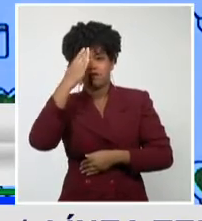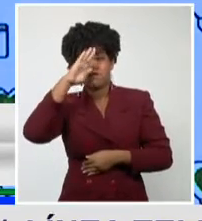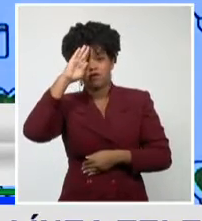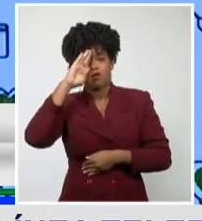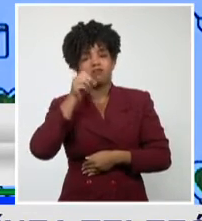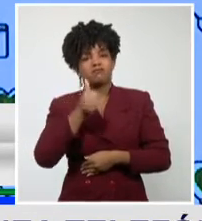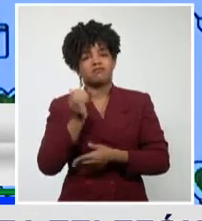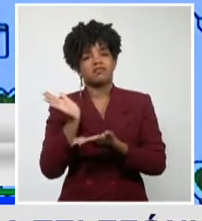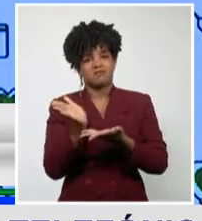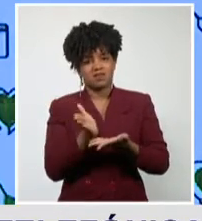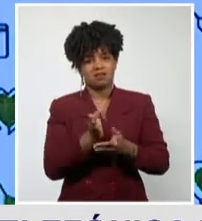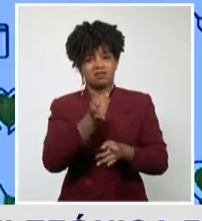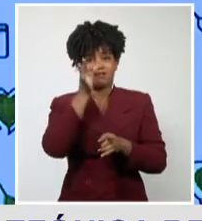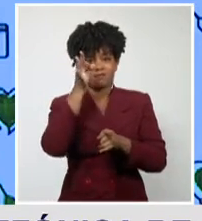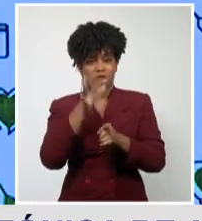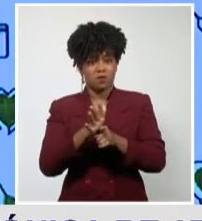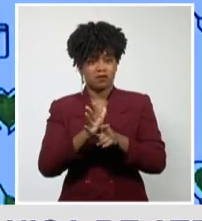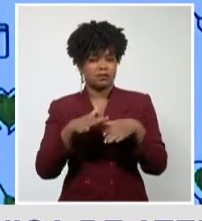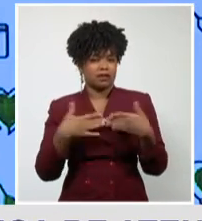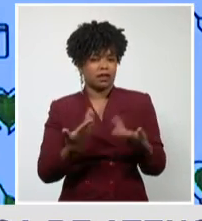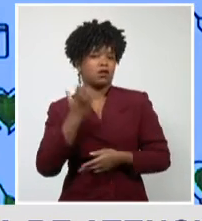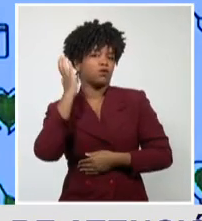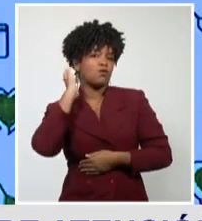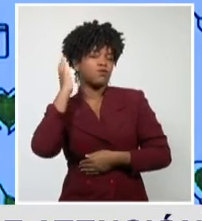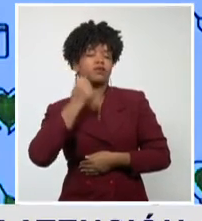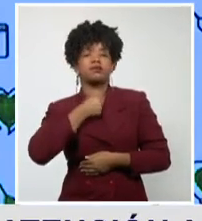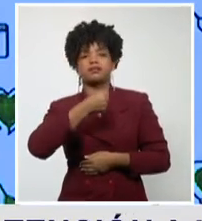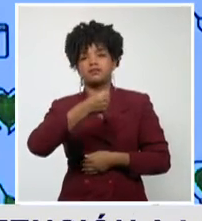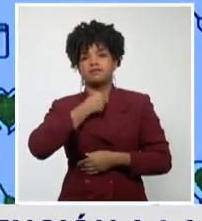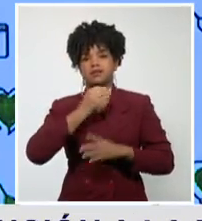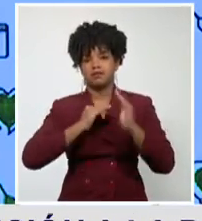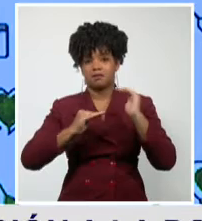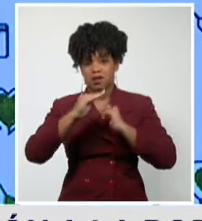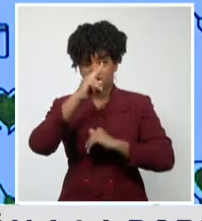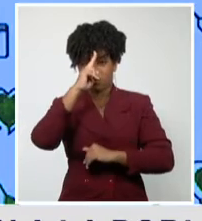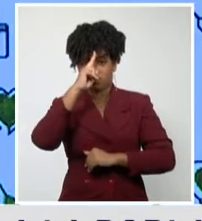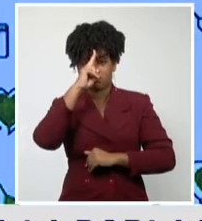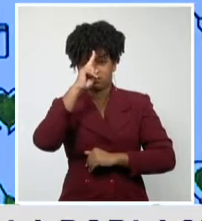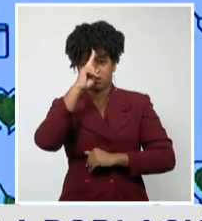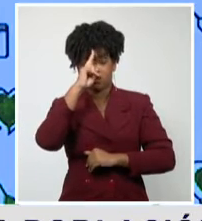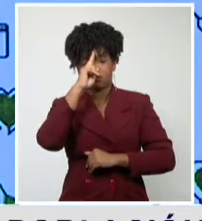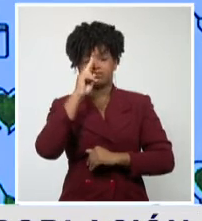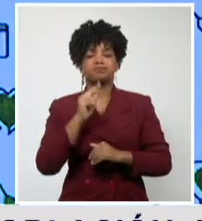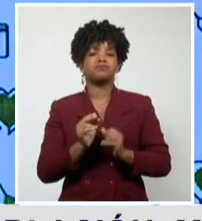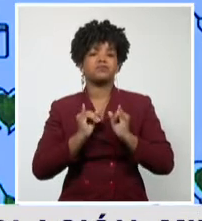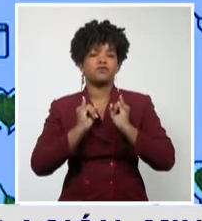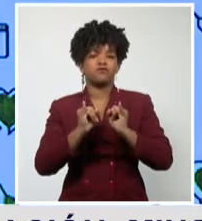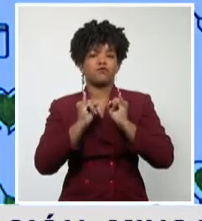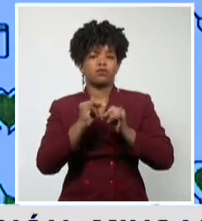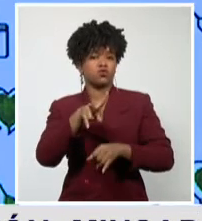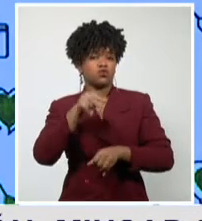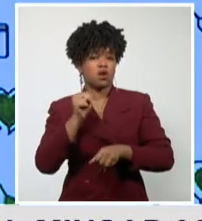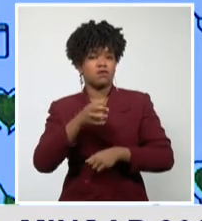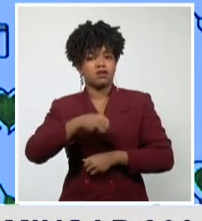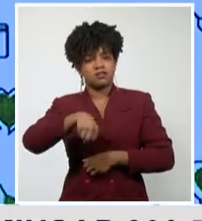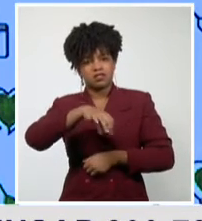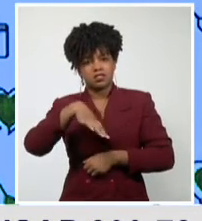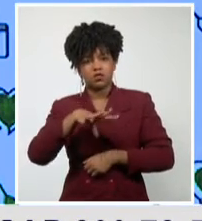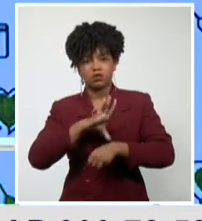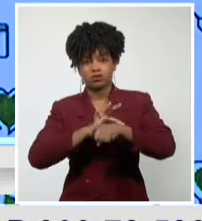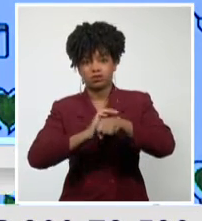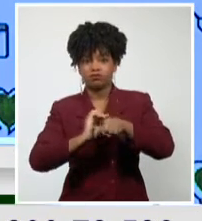bienvenida e iniciamos de inmediato la conferencia de prensa del Ministerio de Salud Pública sobre la actualización de la situación epidemiológica del